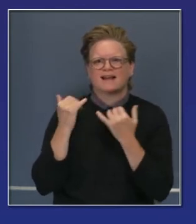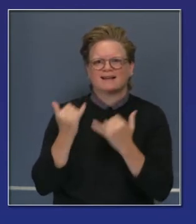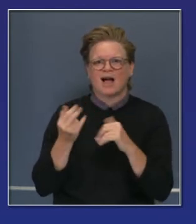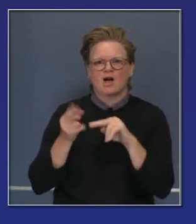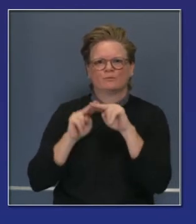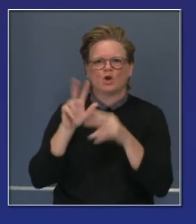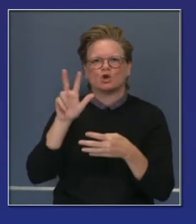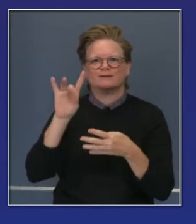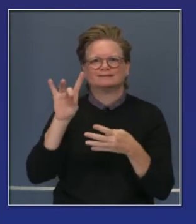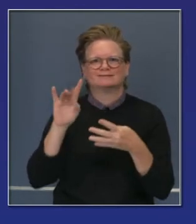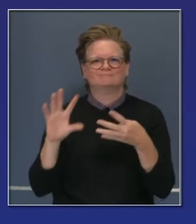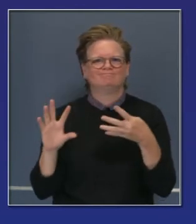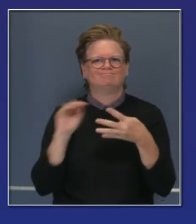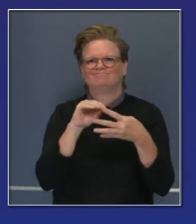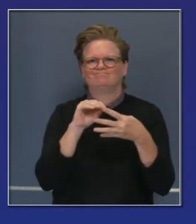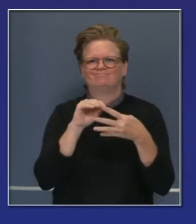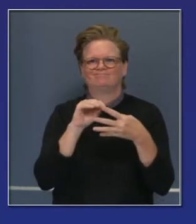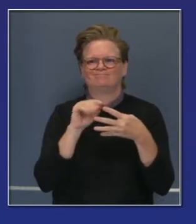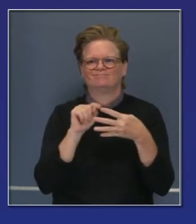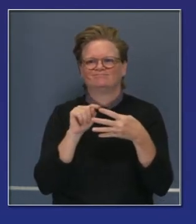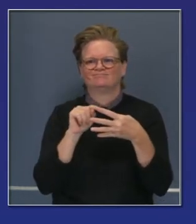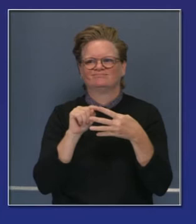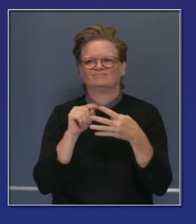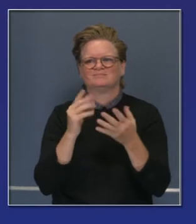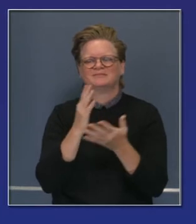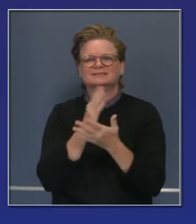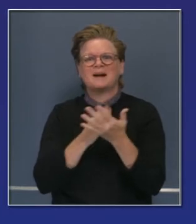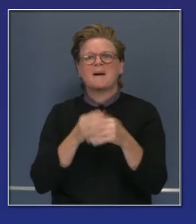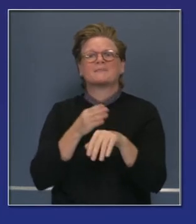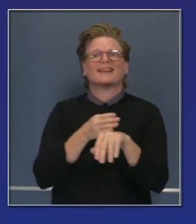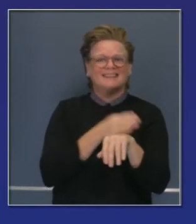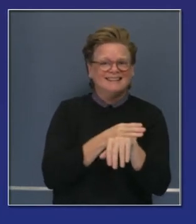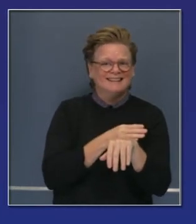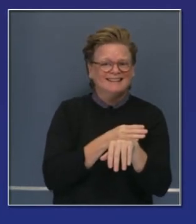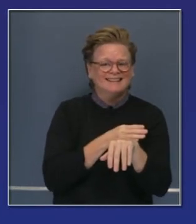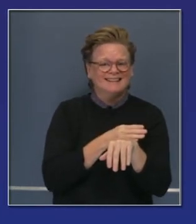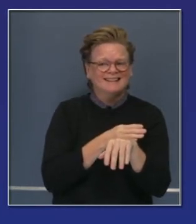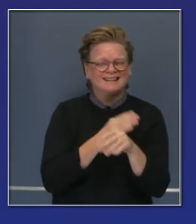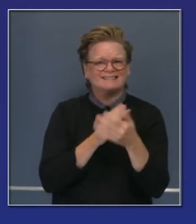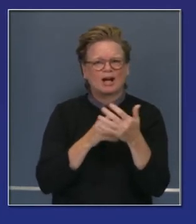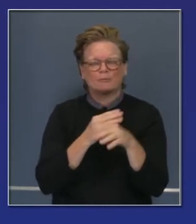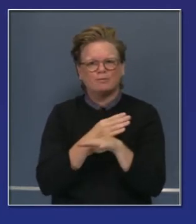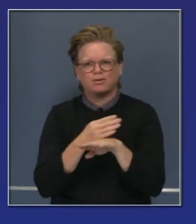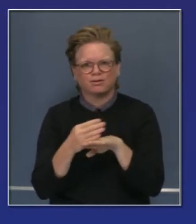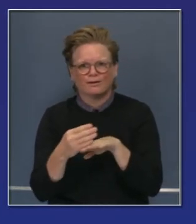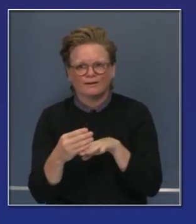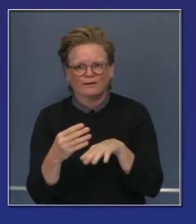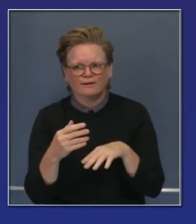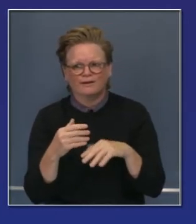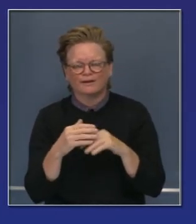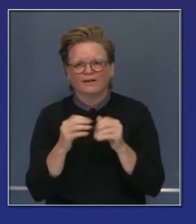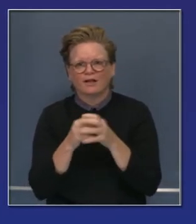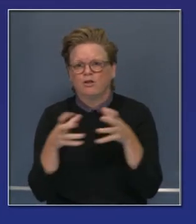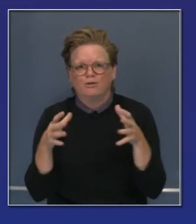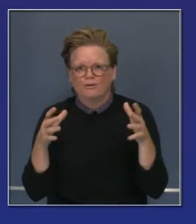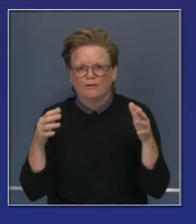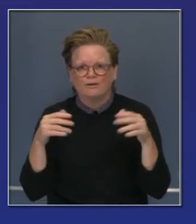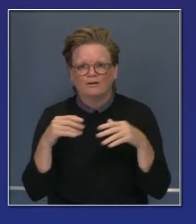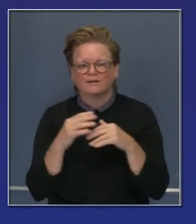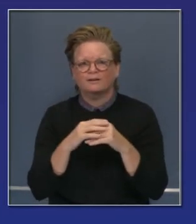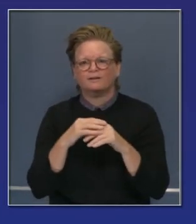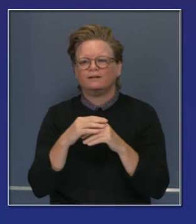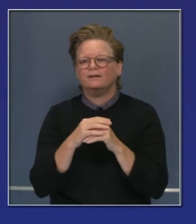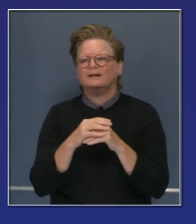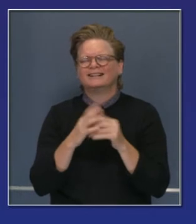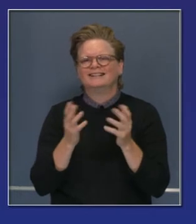monitoreo sacábamos condados, metíamos condados de acuerdo con lo que habían realizado. Había nuevos condados que salieron